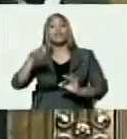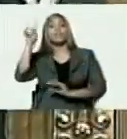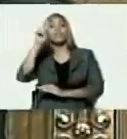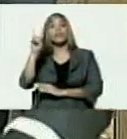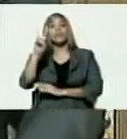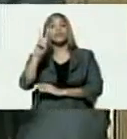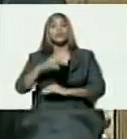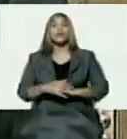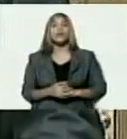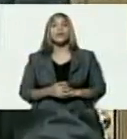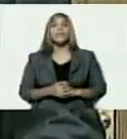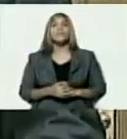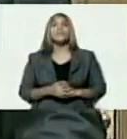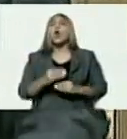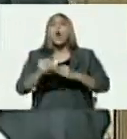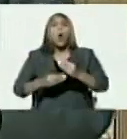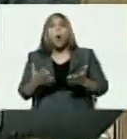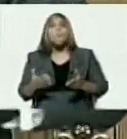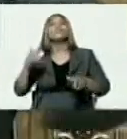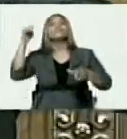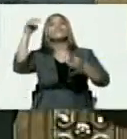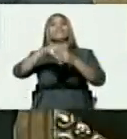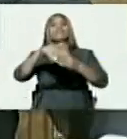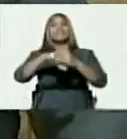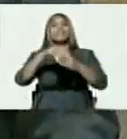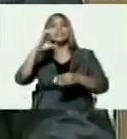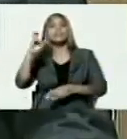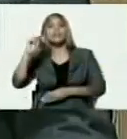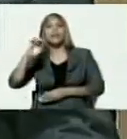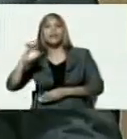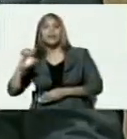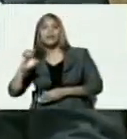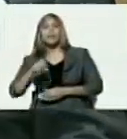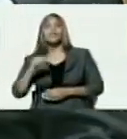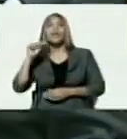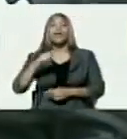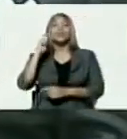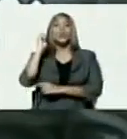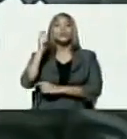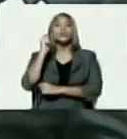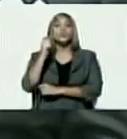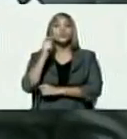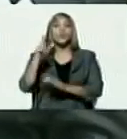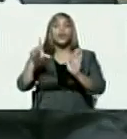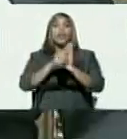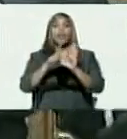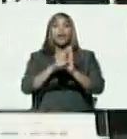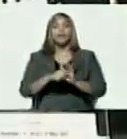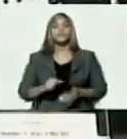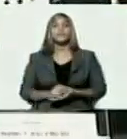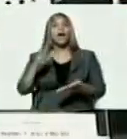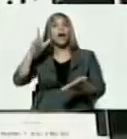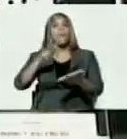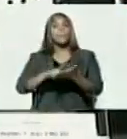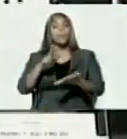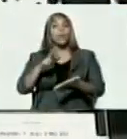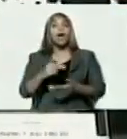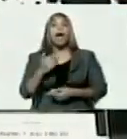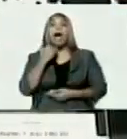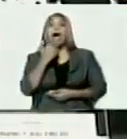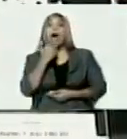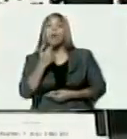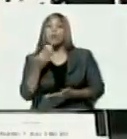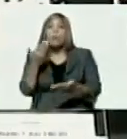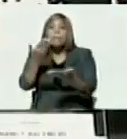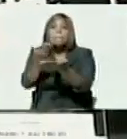a través del poder electoral en el marco de la Constitución. Si alguna petición